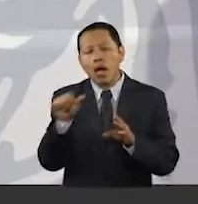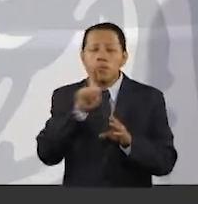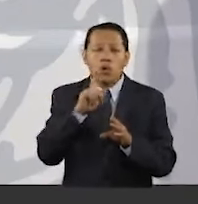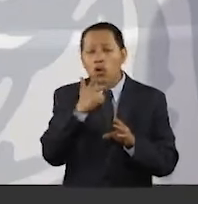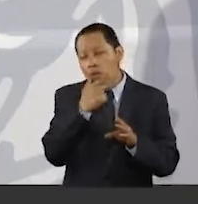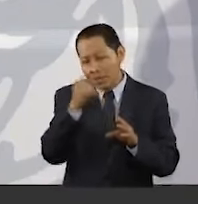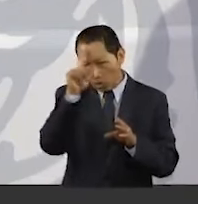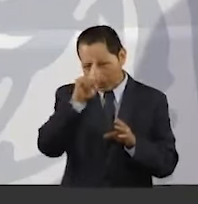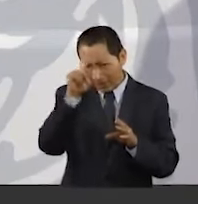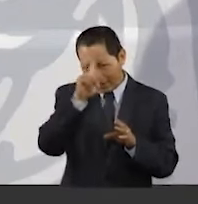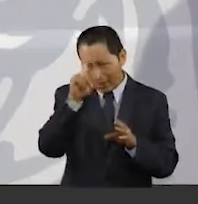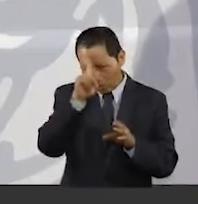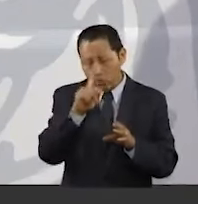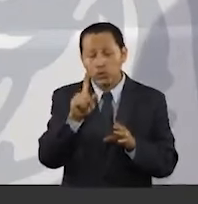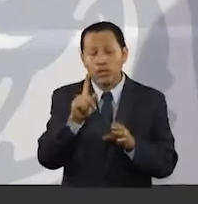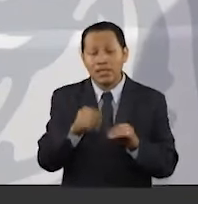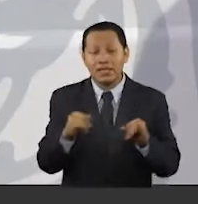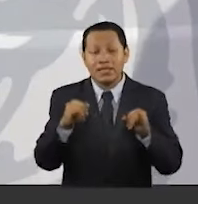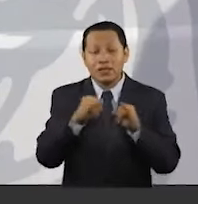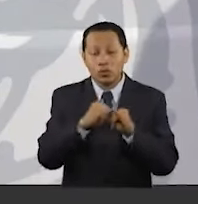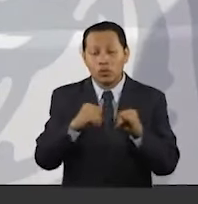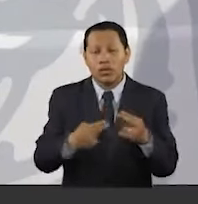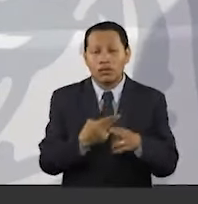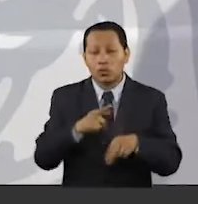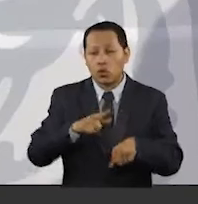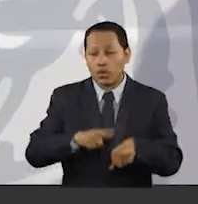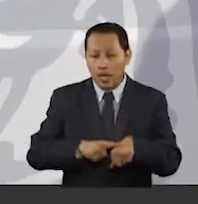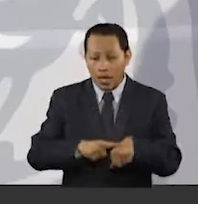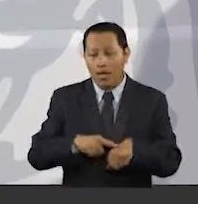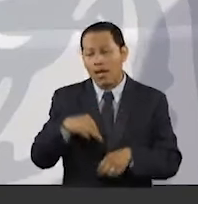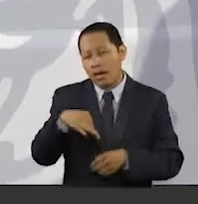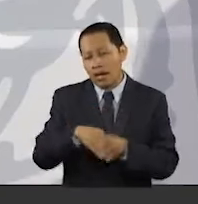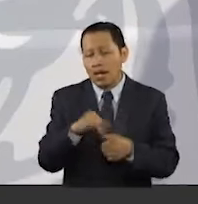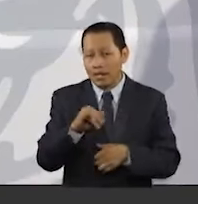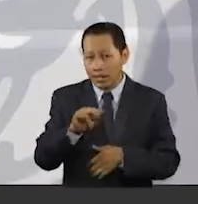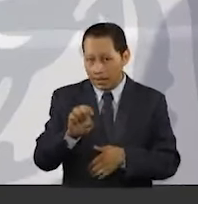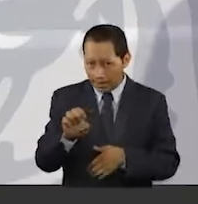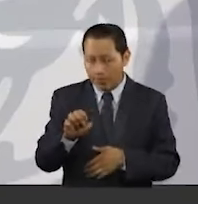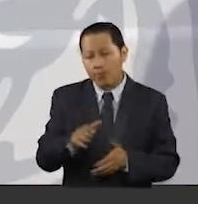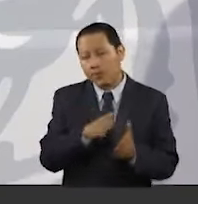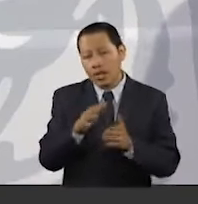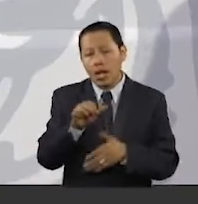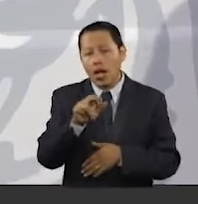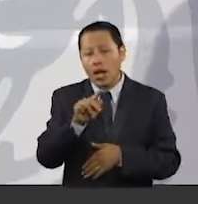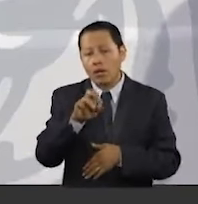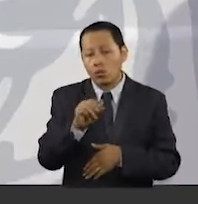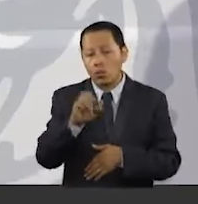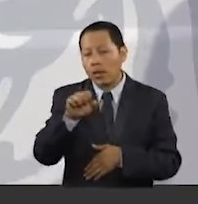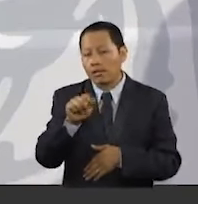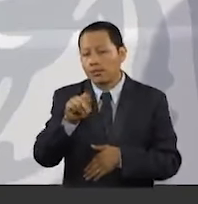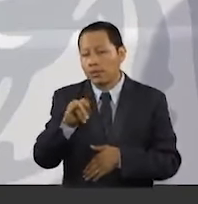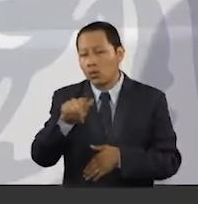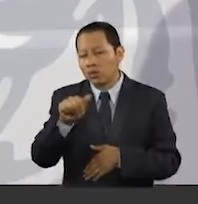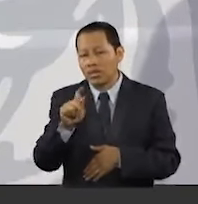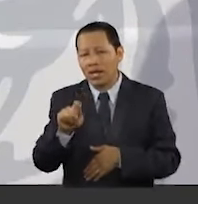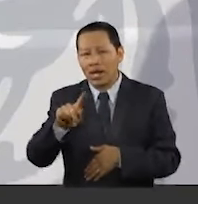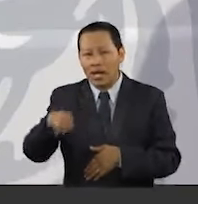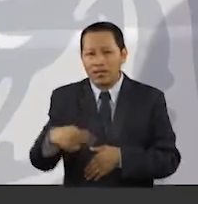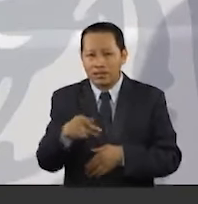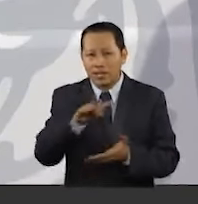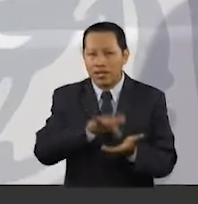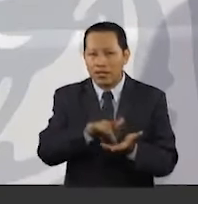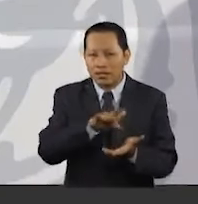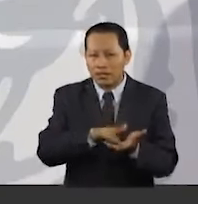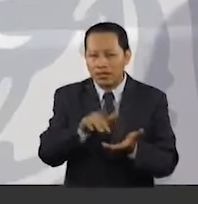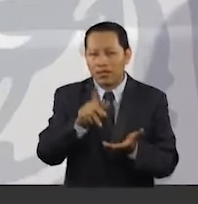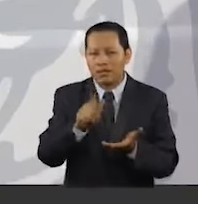consejeros de El Instituto Nacional electoral Arturo Espinosa que pues es colaborador del